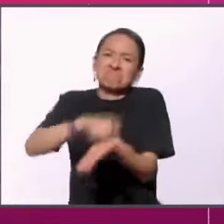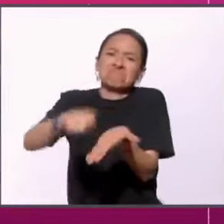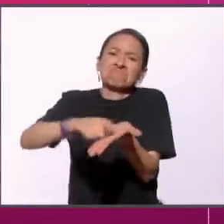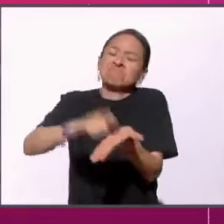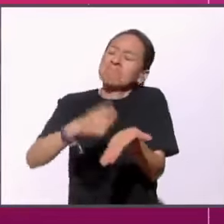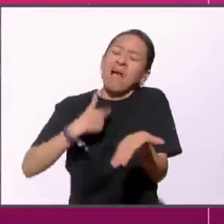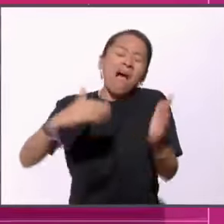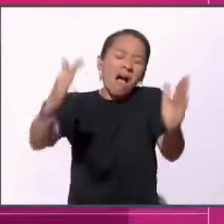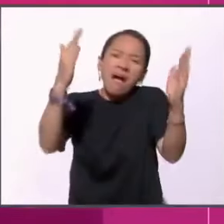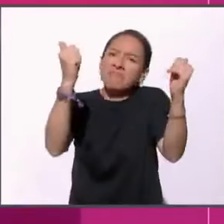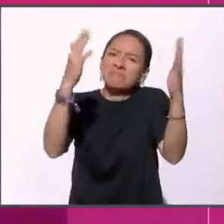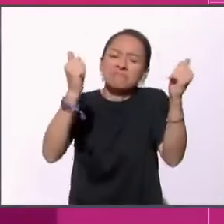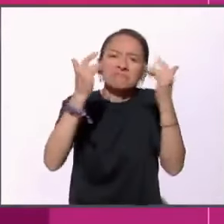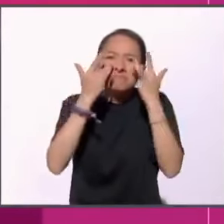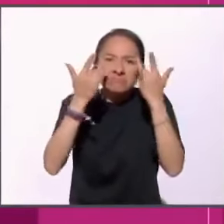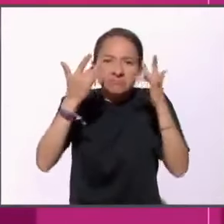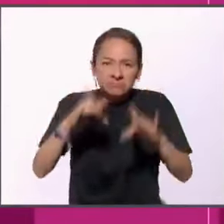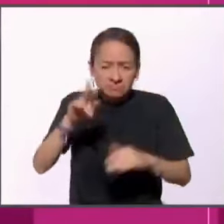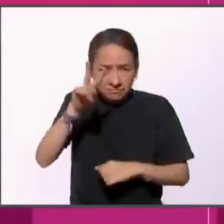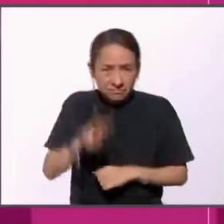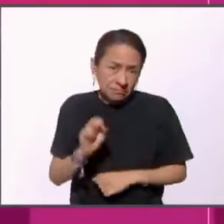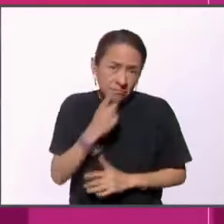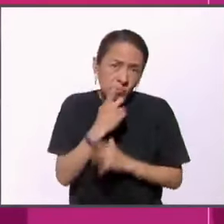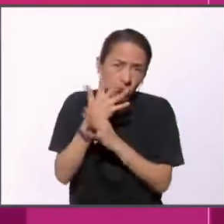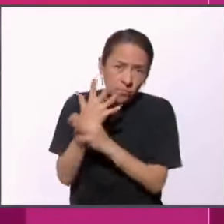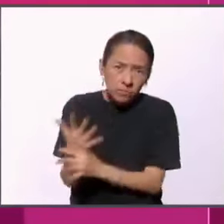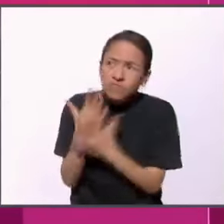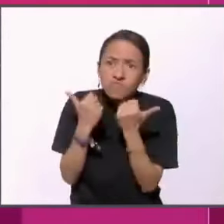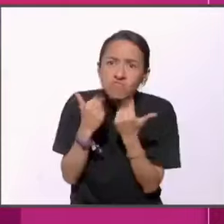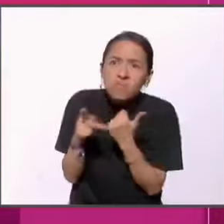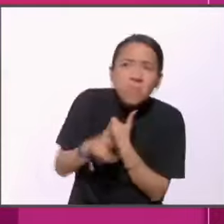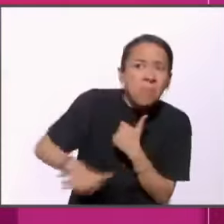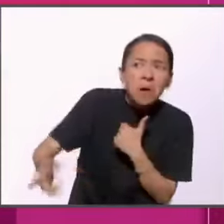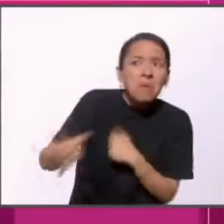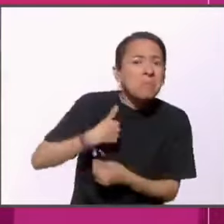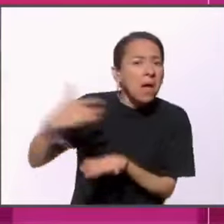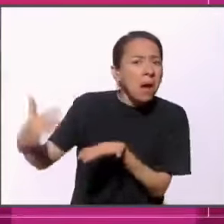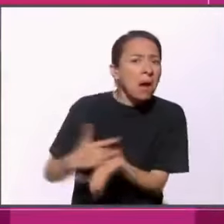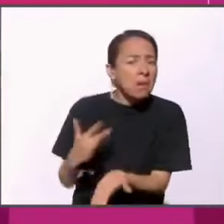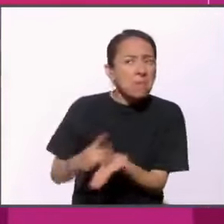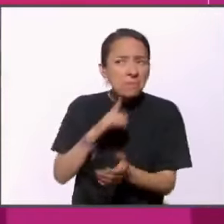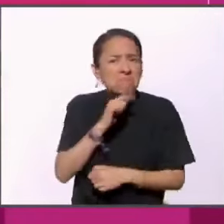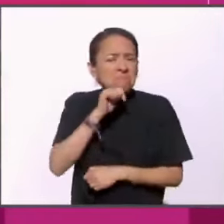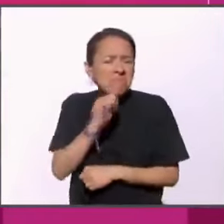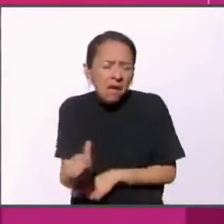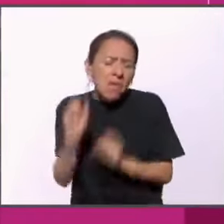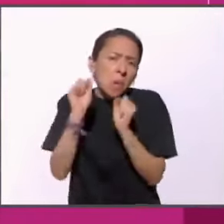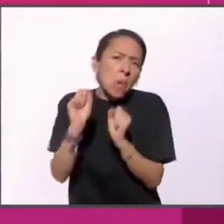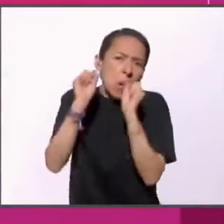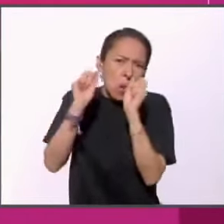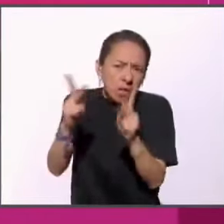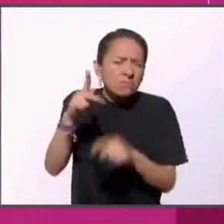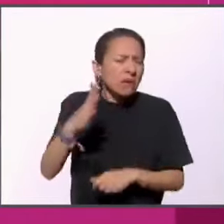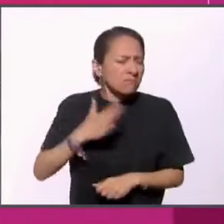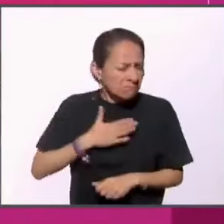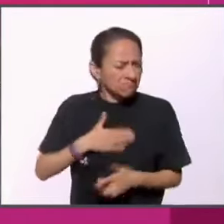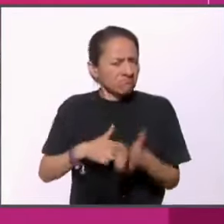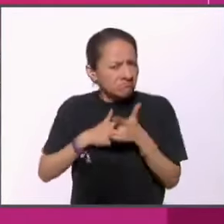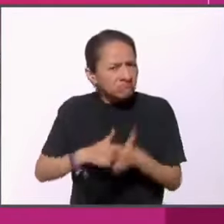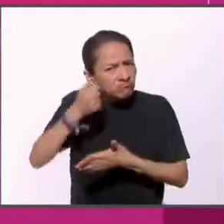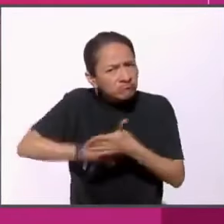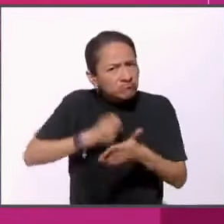no saber o no poder saber contar con el suficiente respaldo popular, aunque no dejaría de luchar por su justa causa y la